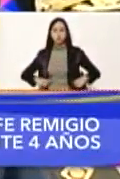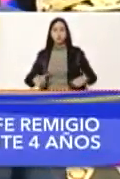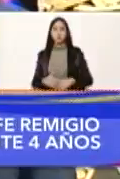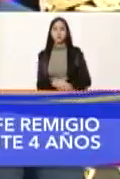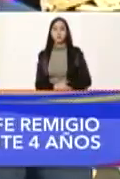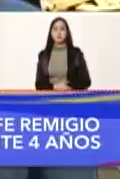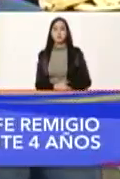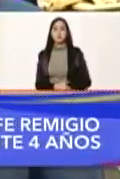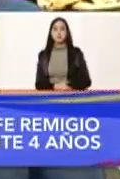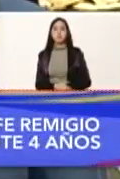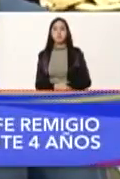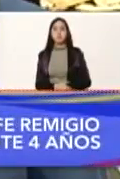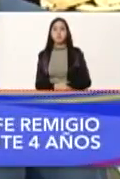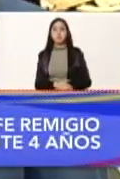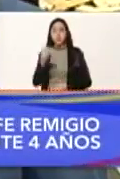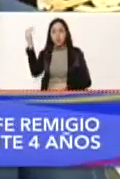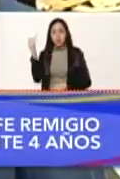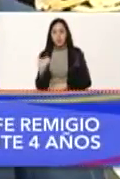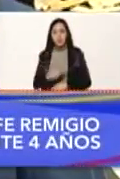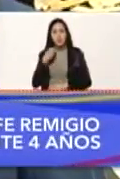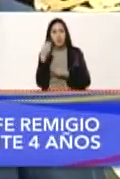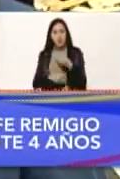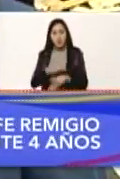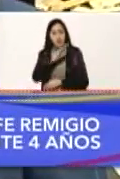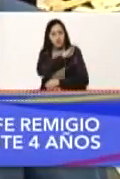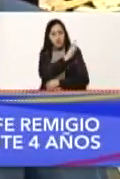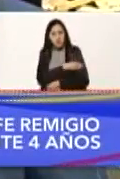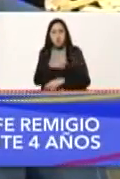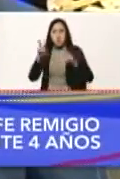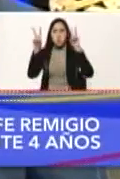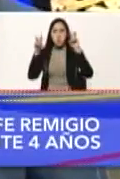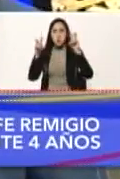que vienen a meterle nueva energía